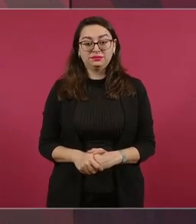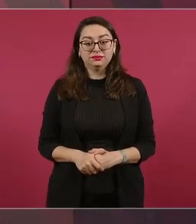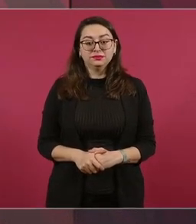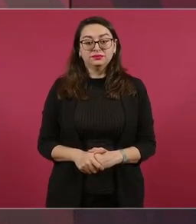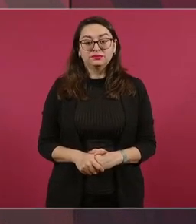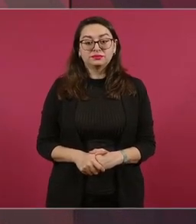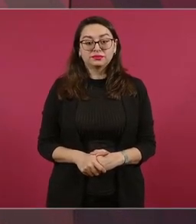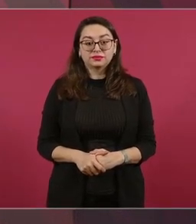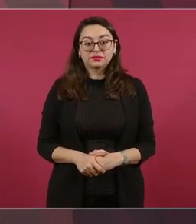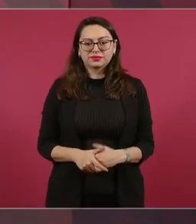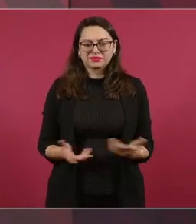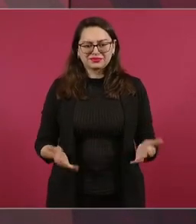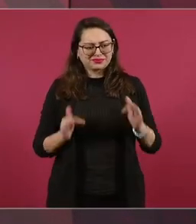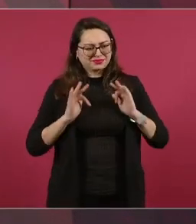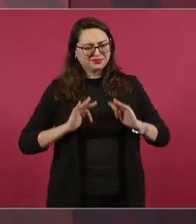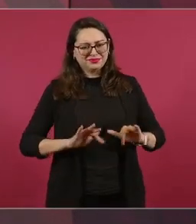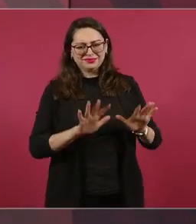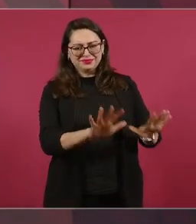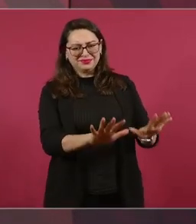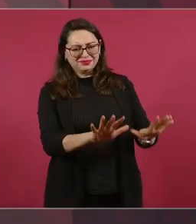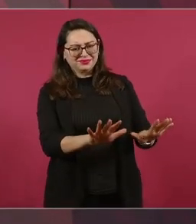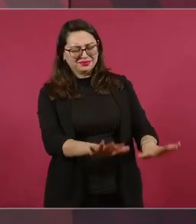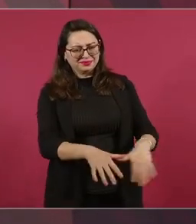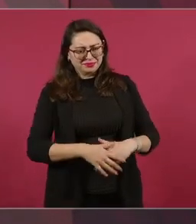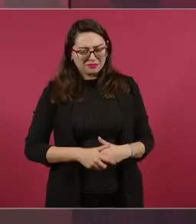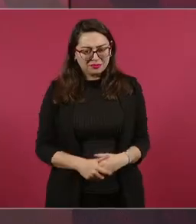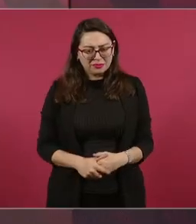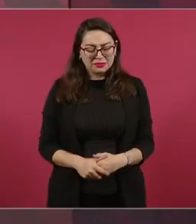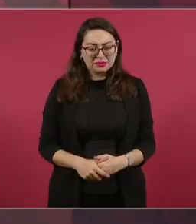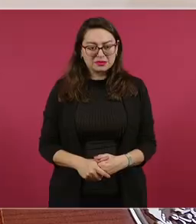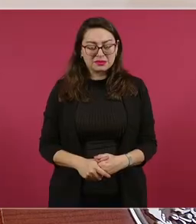Entonces, serénense,